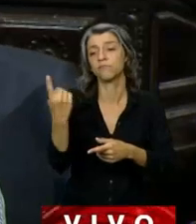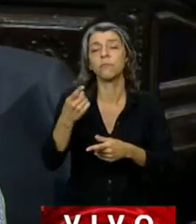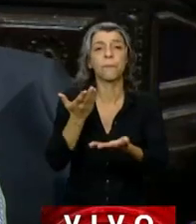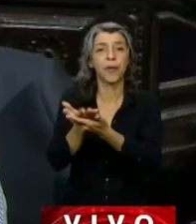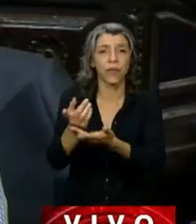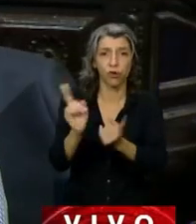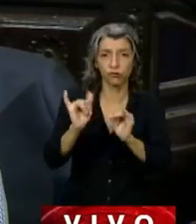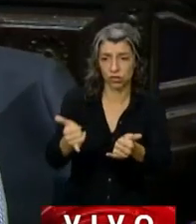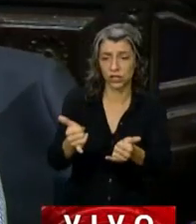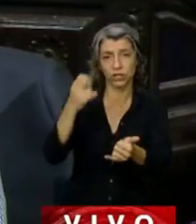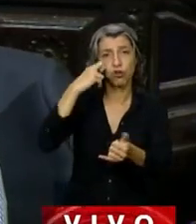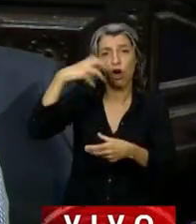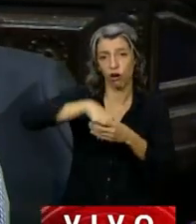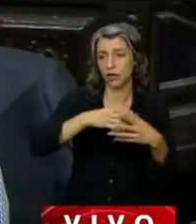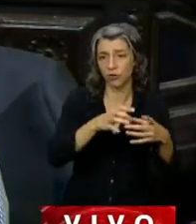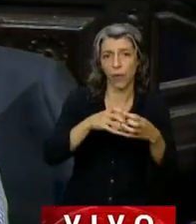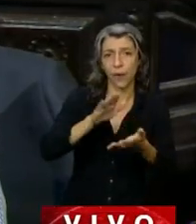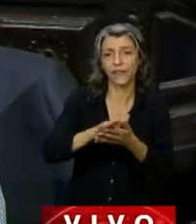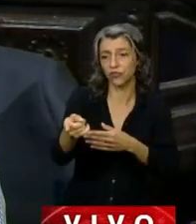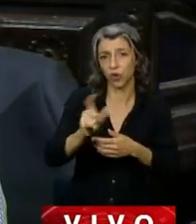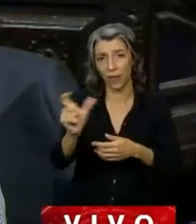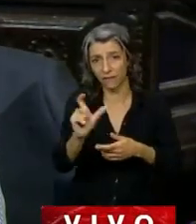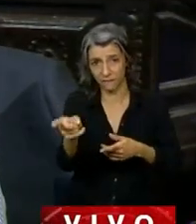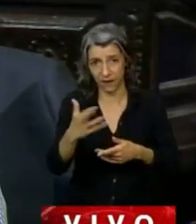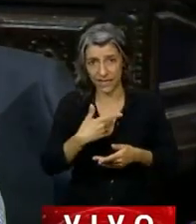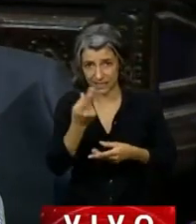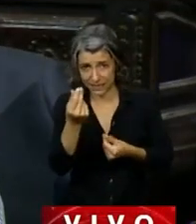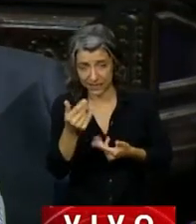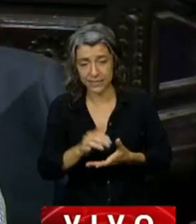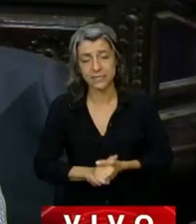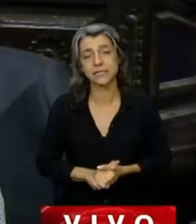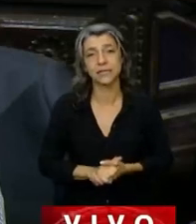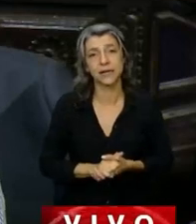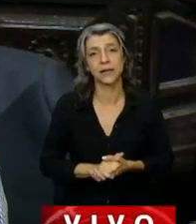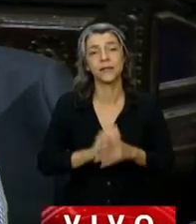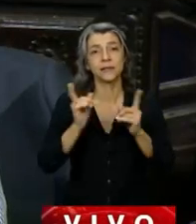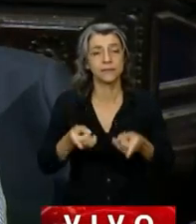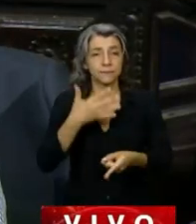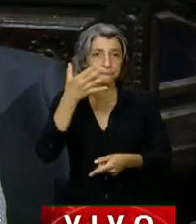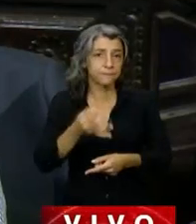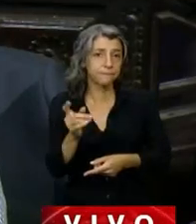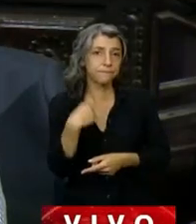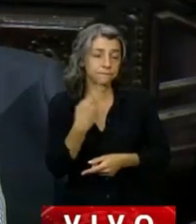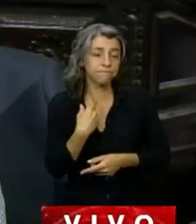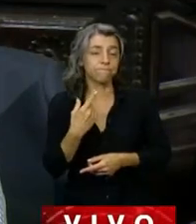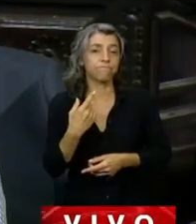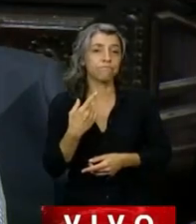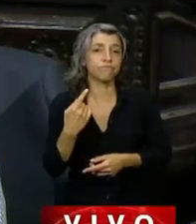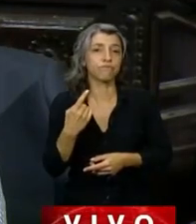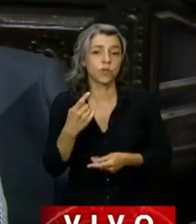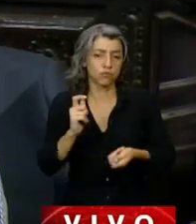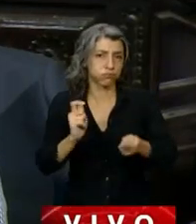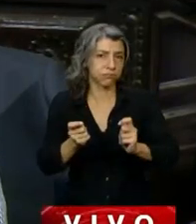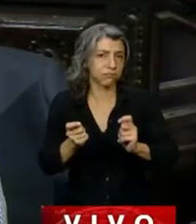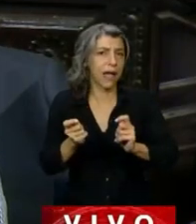Congreso. También es cierto que hemos logrado un cambio en la cultura tributaria, porque